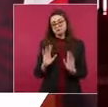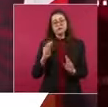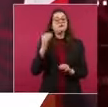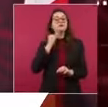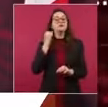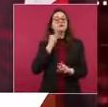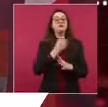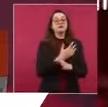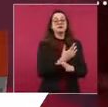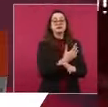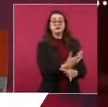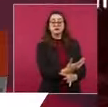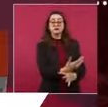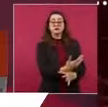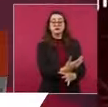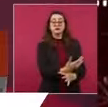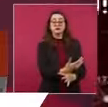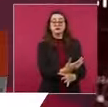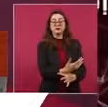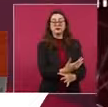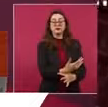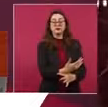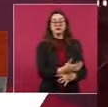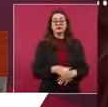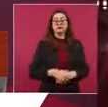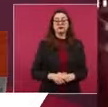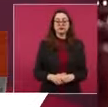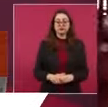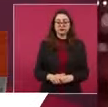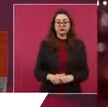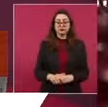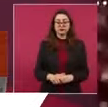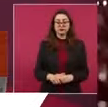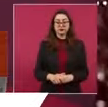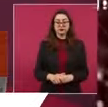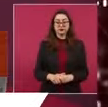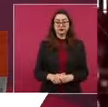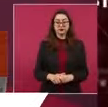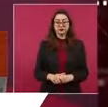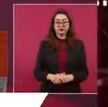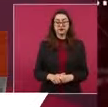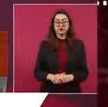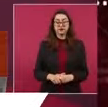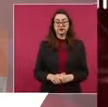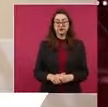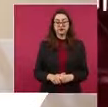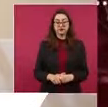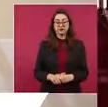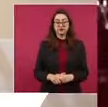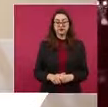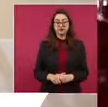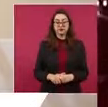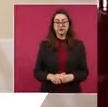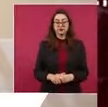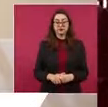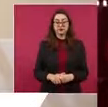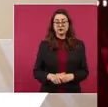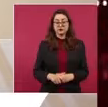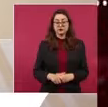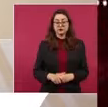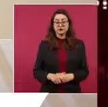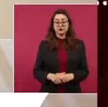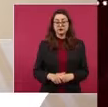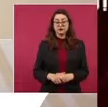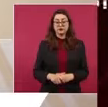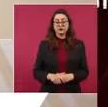es un agravio al Poder Judicial que el mismo día que estén enjuiciando y declarando culpable a García Luna, aquí en México